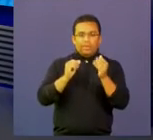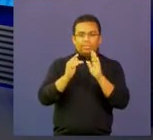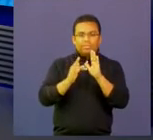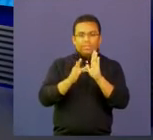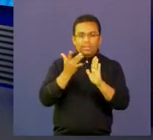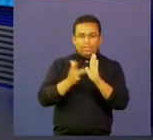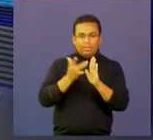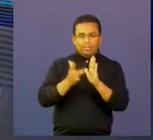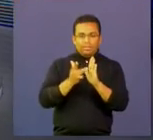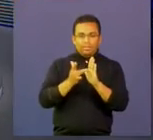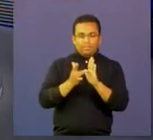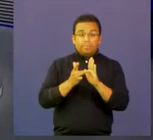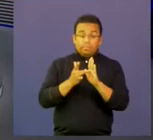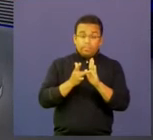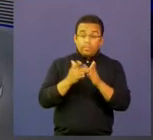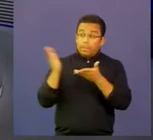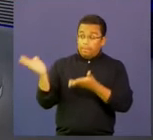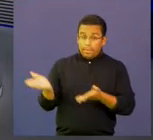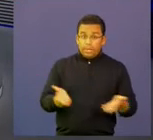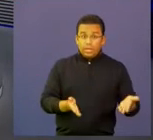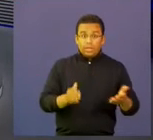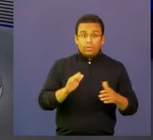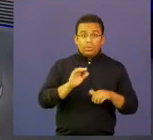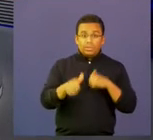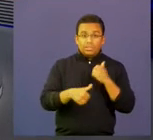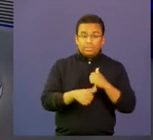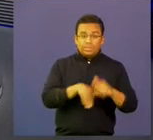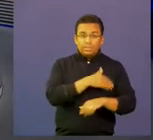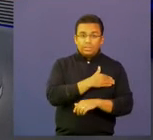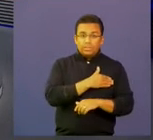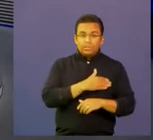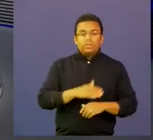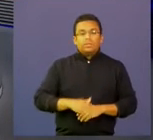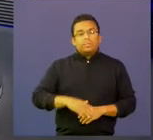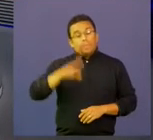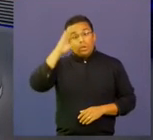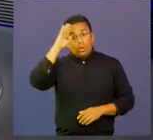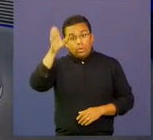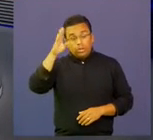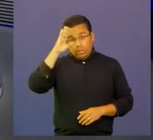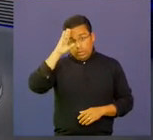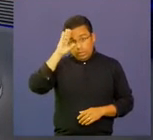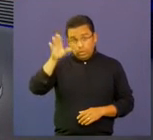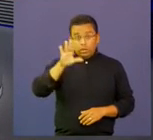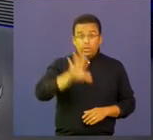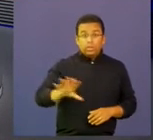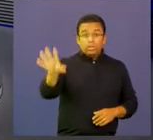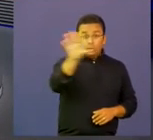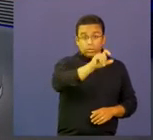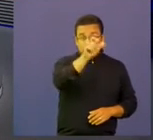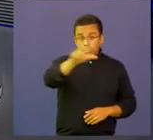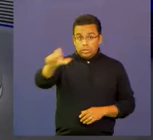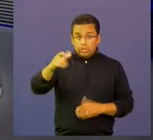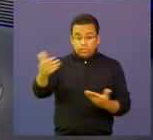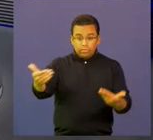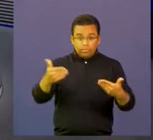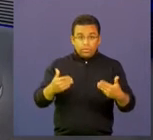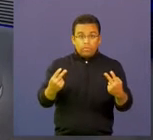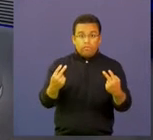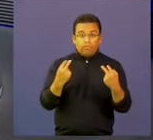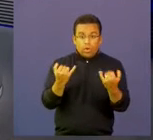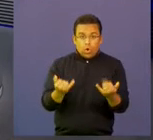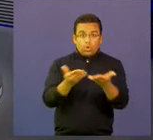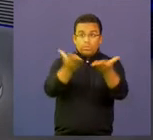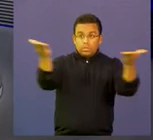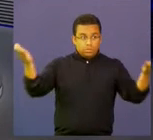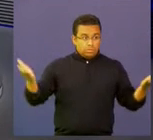Entonces, viceministro, bienvenido y muchas gracias. Víctor, ¿qué más? ¿Cómo estás? Muy bien. Un saludo a ti, a todos los que nos acompañan aquí en este set, pero